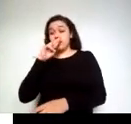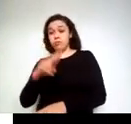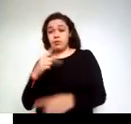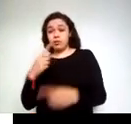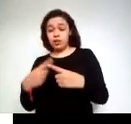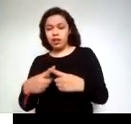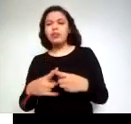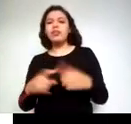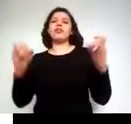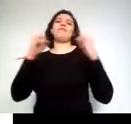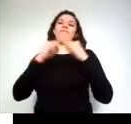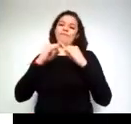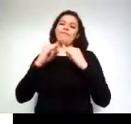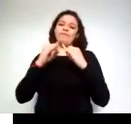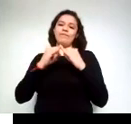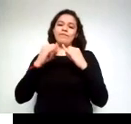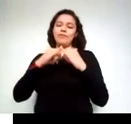la institución.